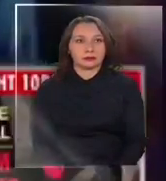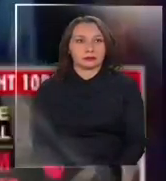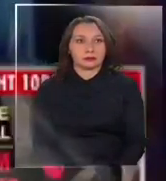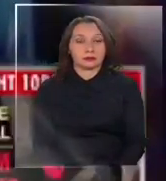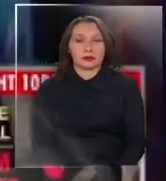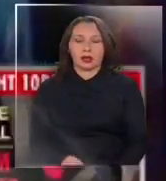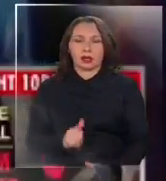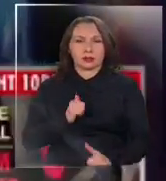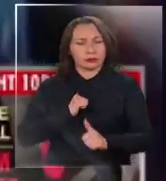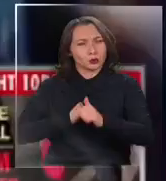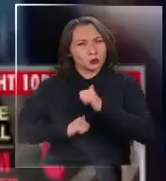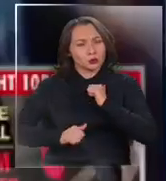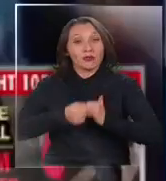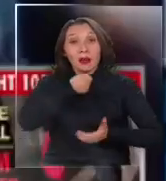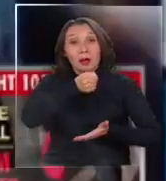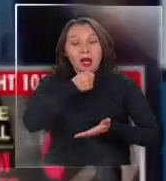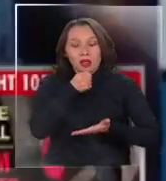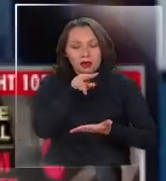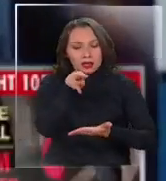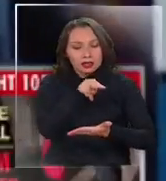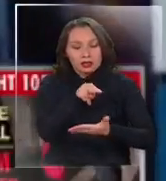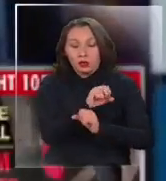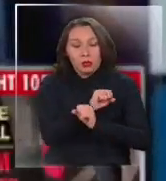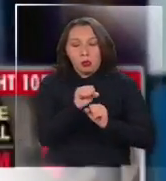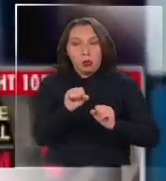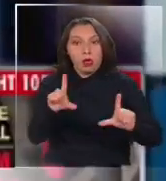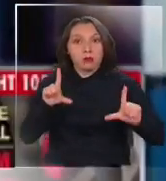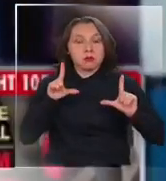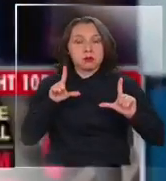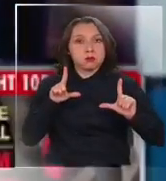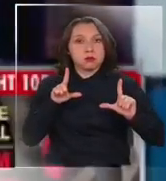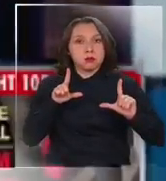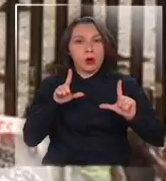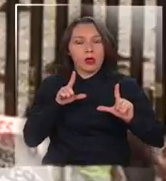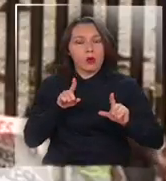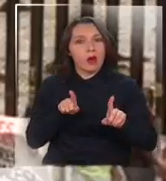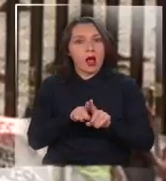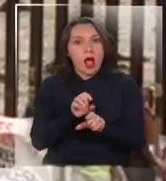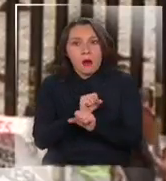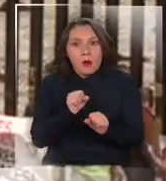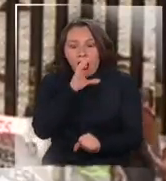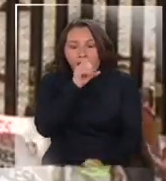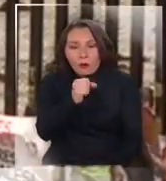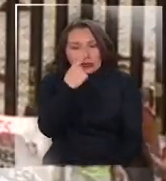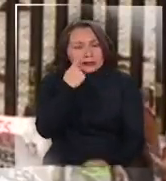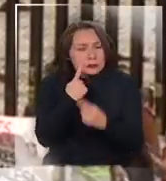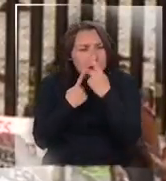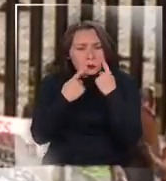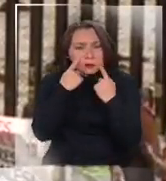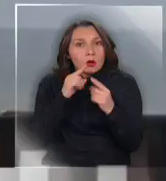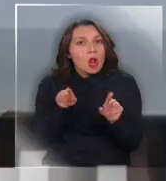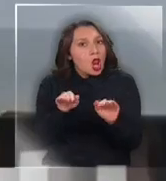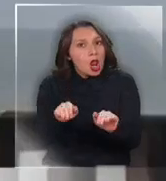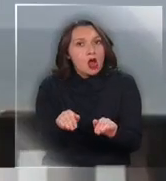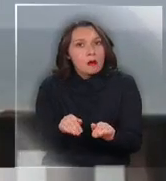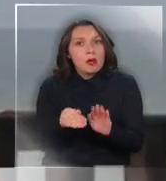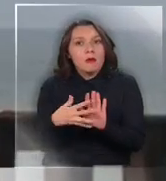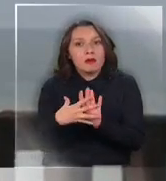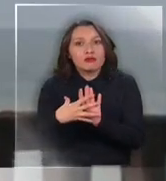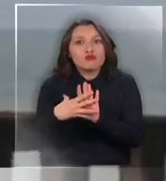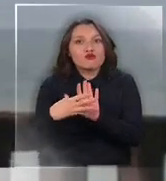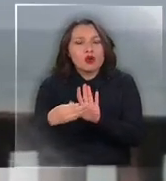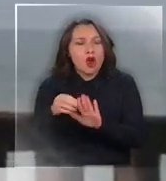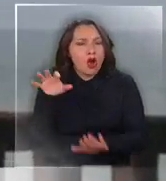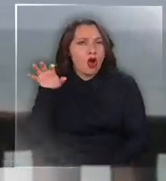La angustia de esta periodista que tuvo que salir del aire por no poder contener el llanto quizás refleja el desconsuelo y repudio que